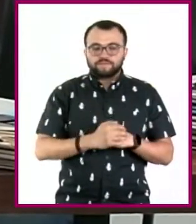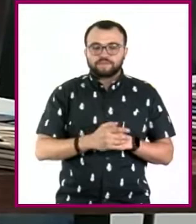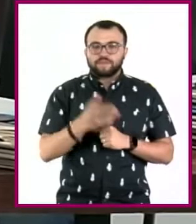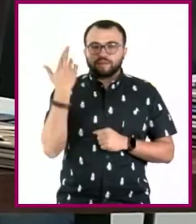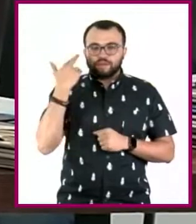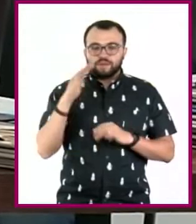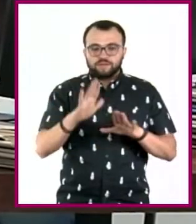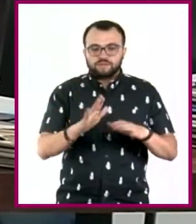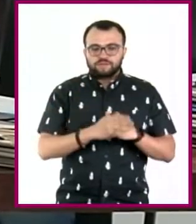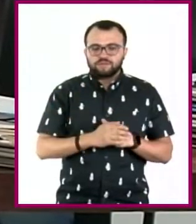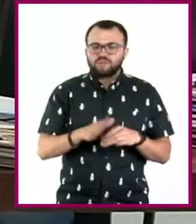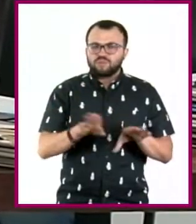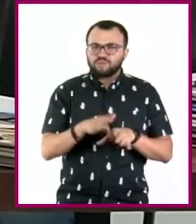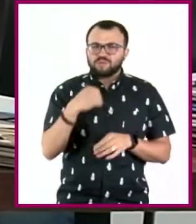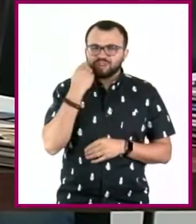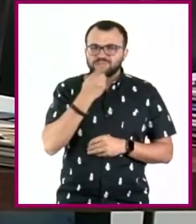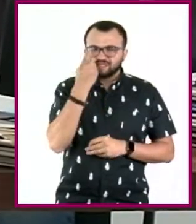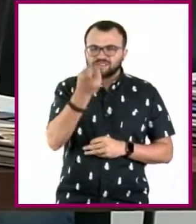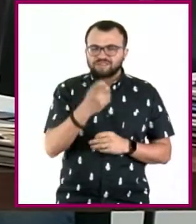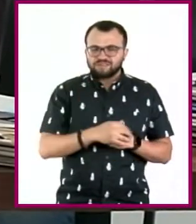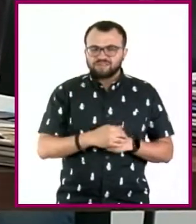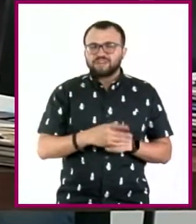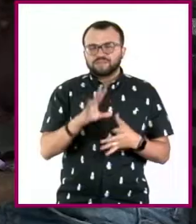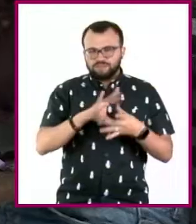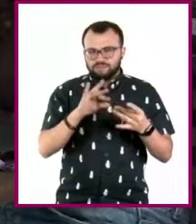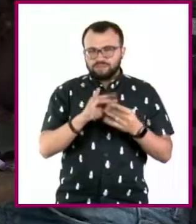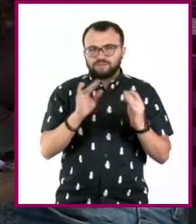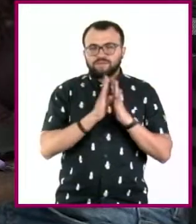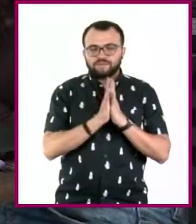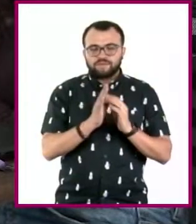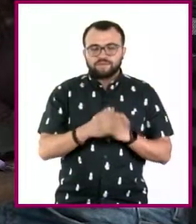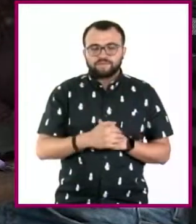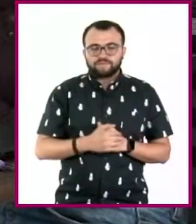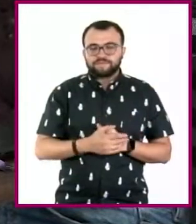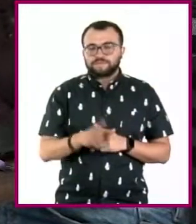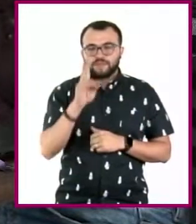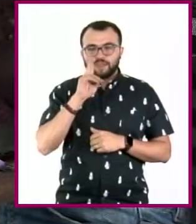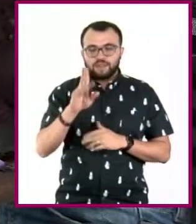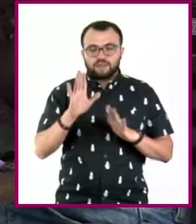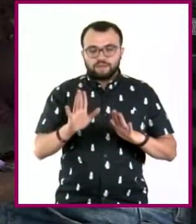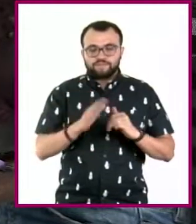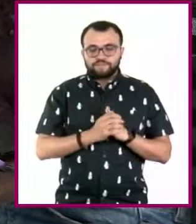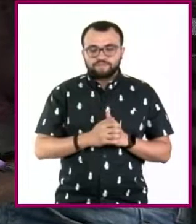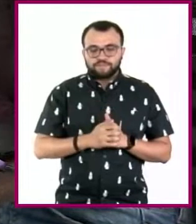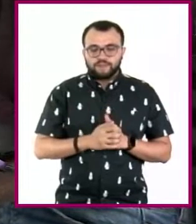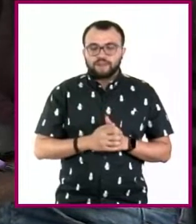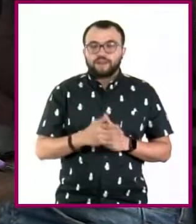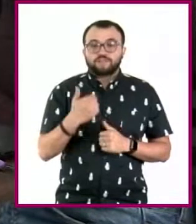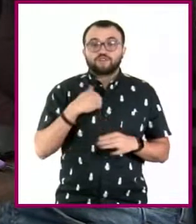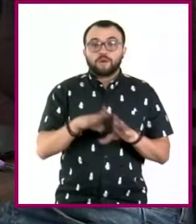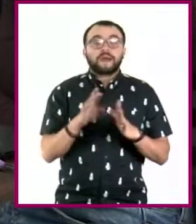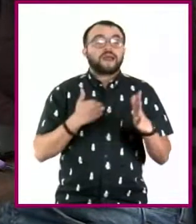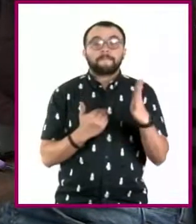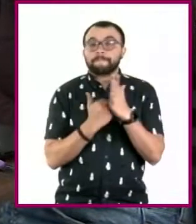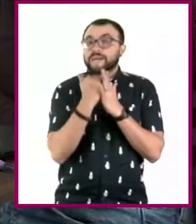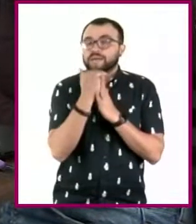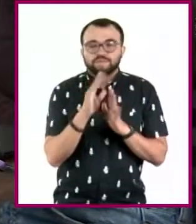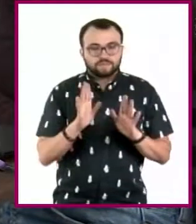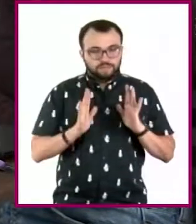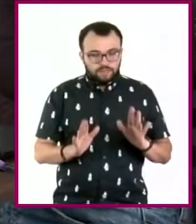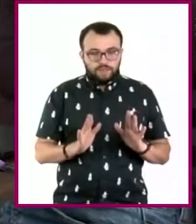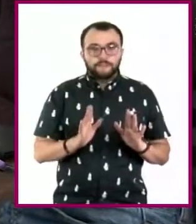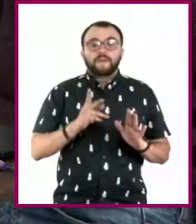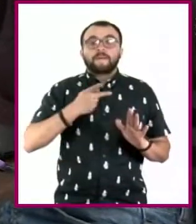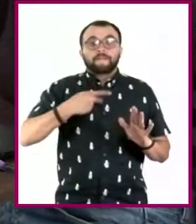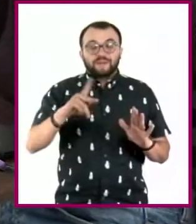audio. ¿Cómo es eso? Explícame, por favor. Mira, sin ser catastrofista, lo que investigué nos pone en un escenario